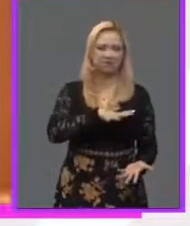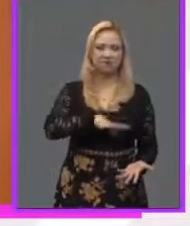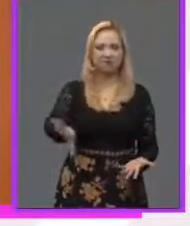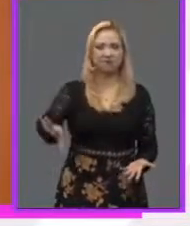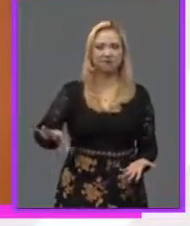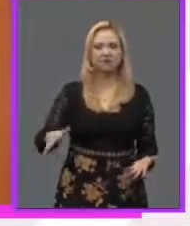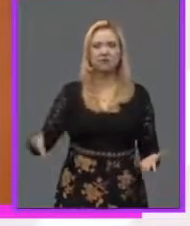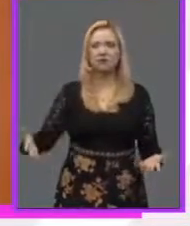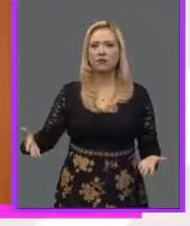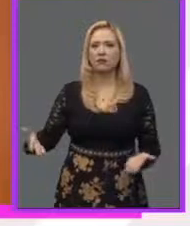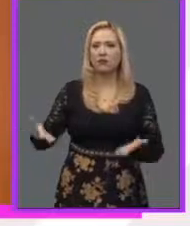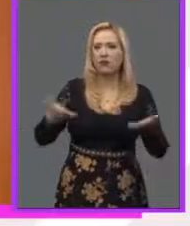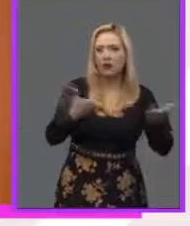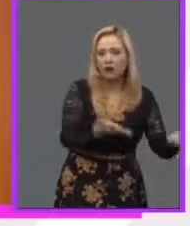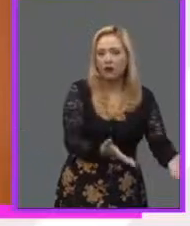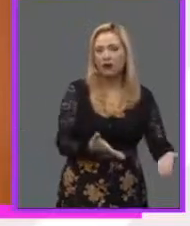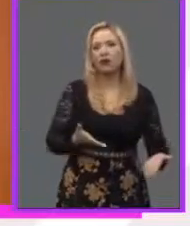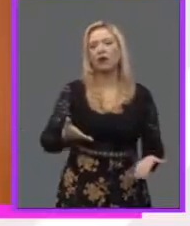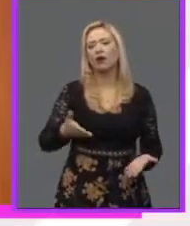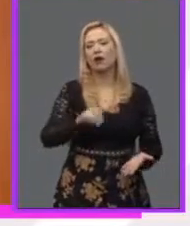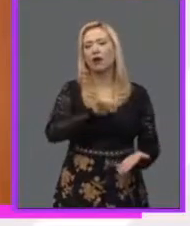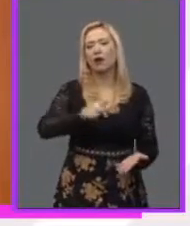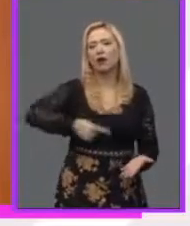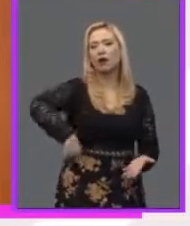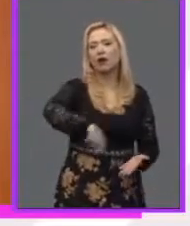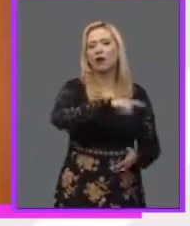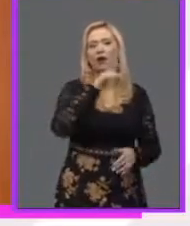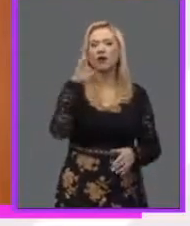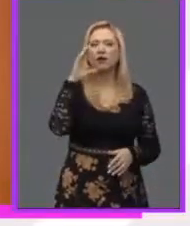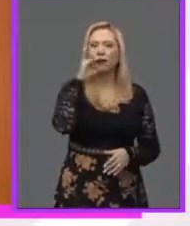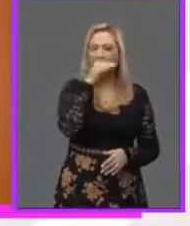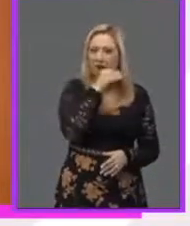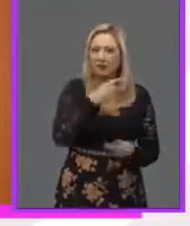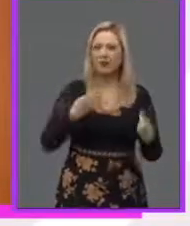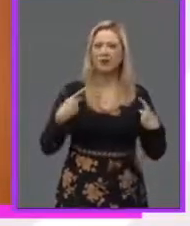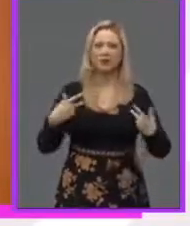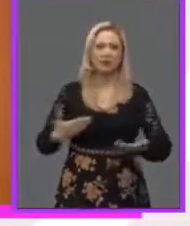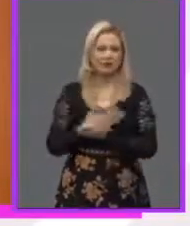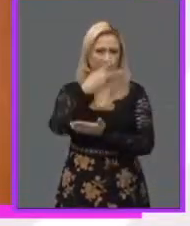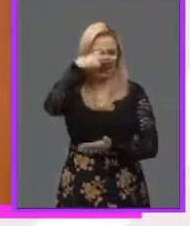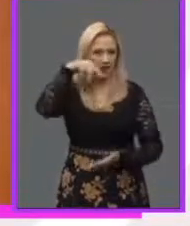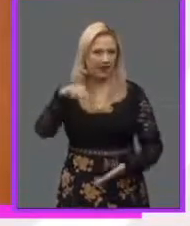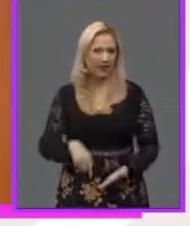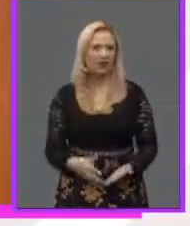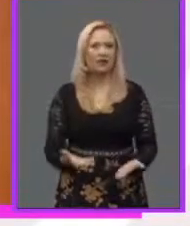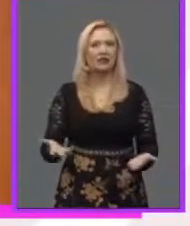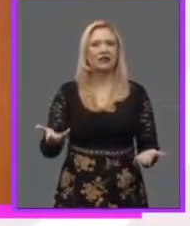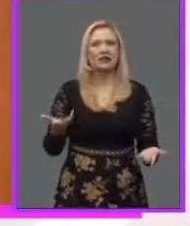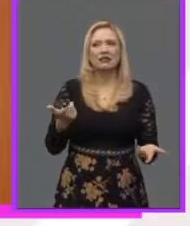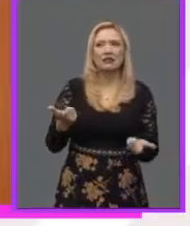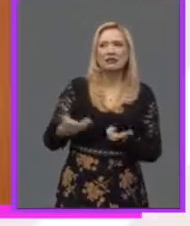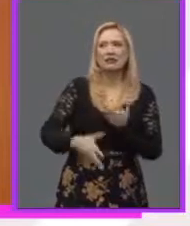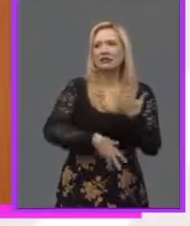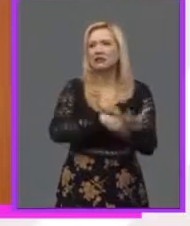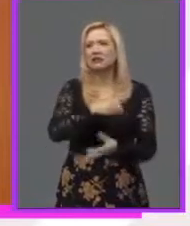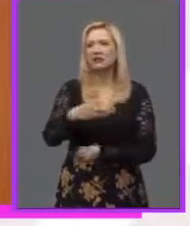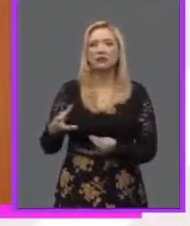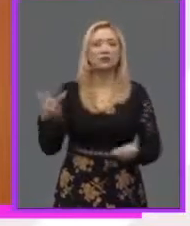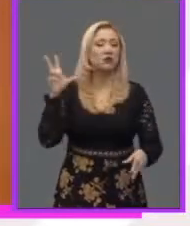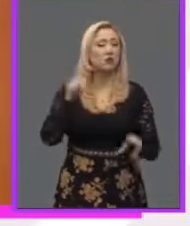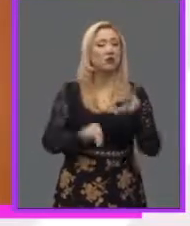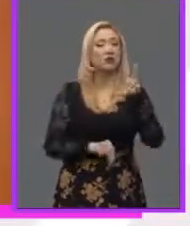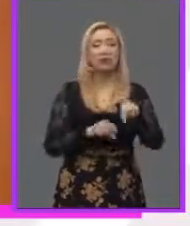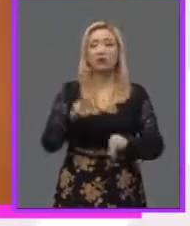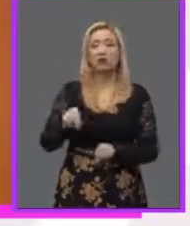explícitamente su acceso a poblaciones racializadas. En otros casos, debido a las desigualdades estructurales, las ciudades terminan